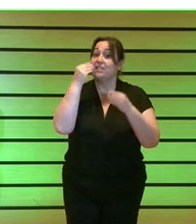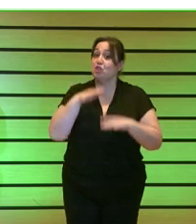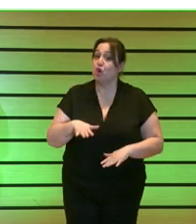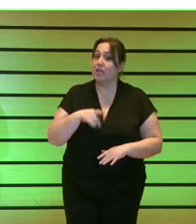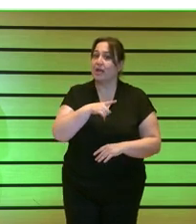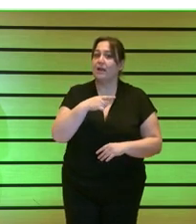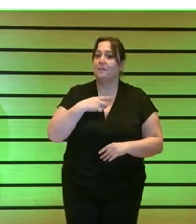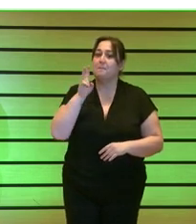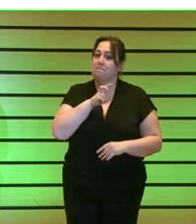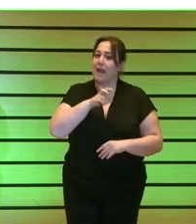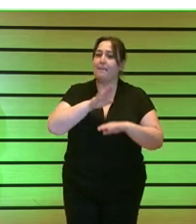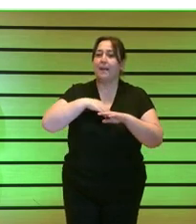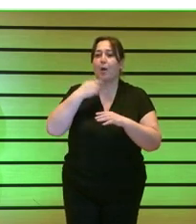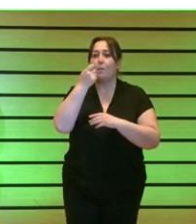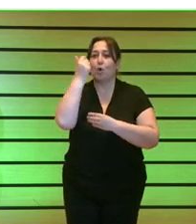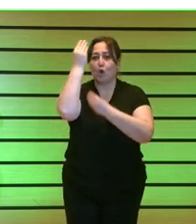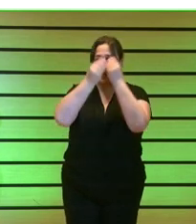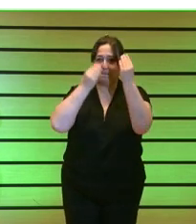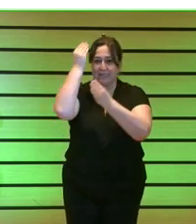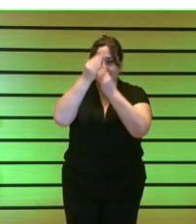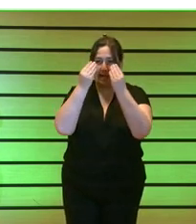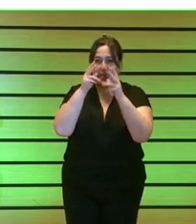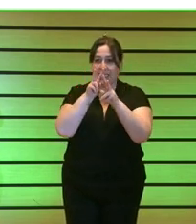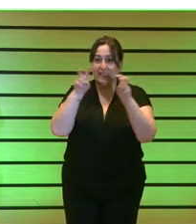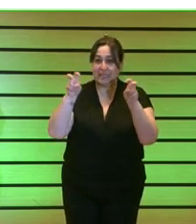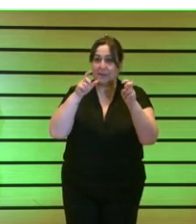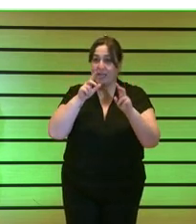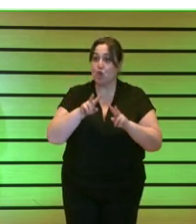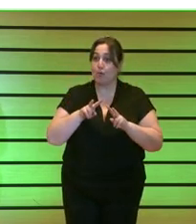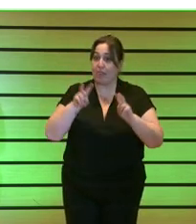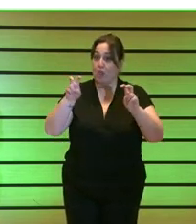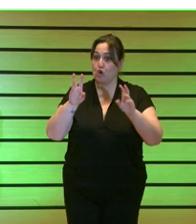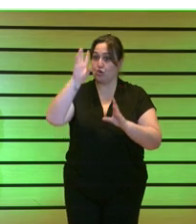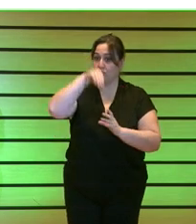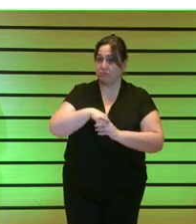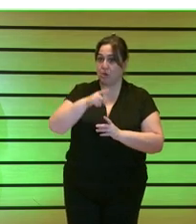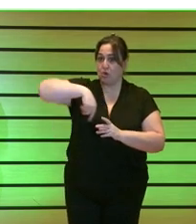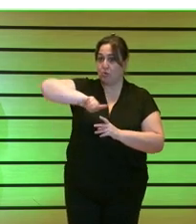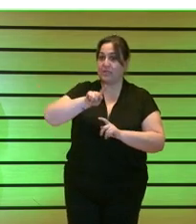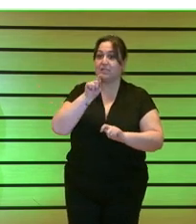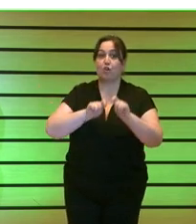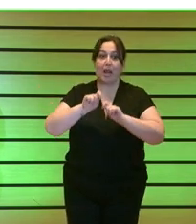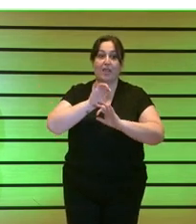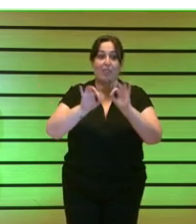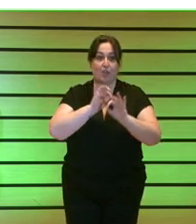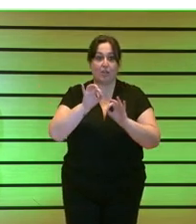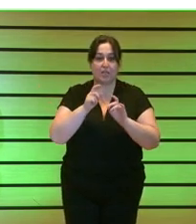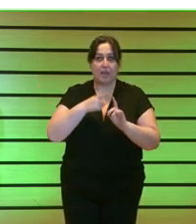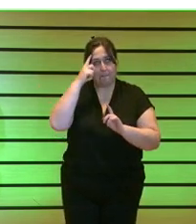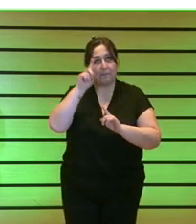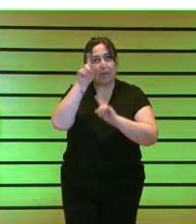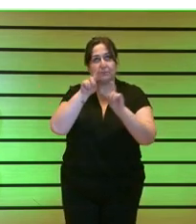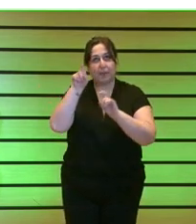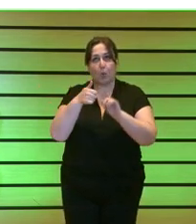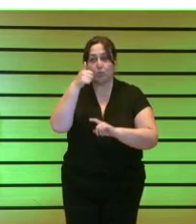nos sirve para reflexionar sobre la innovación en nuestras organizaciones con más preguntas que respuestas porque